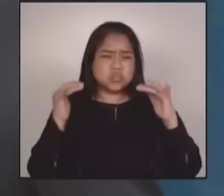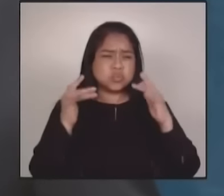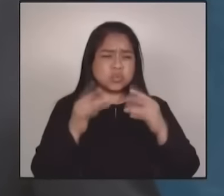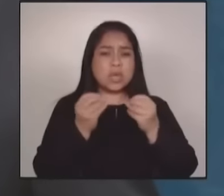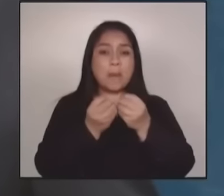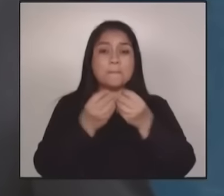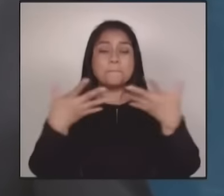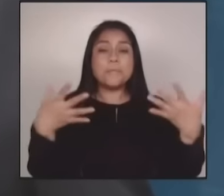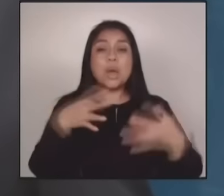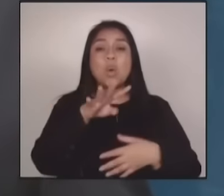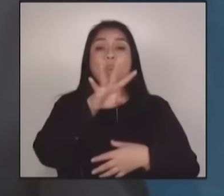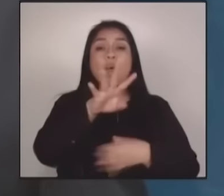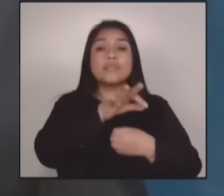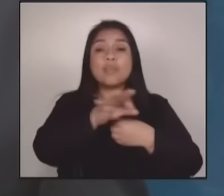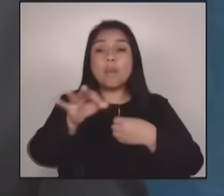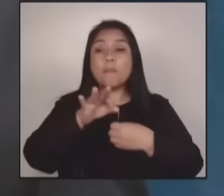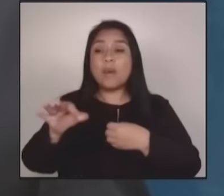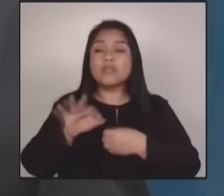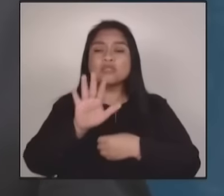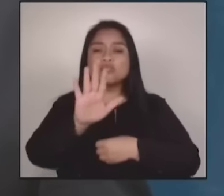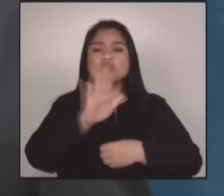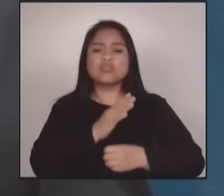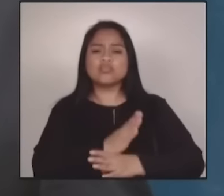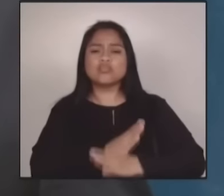su defensa.